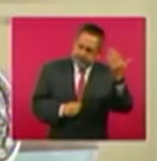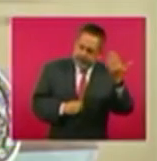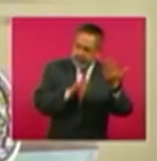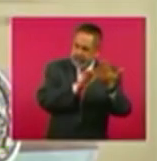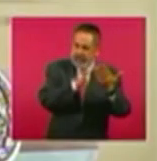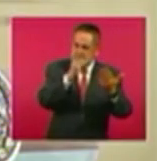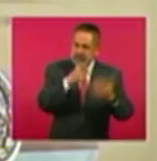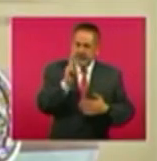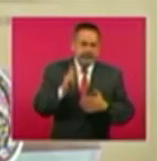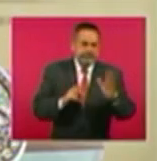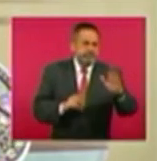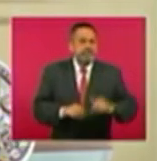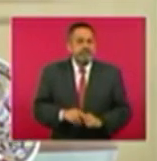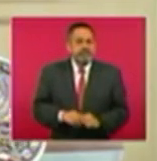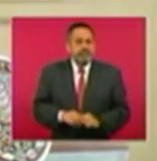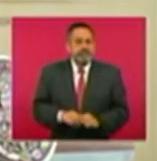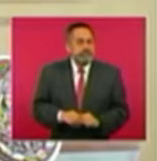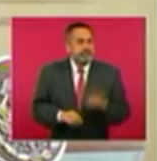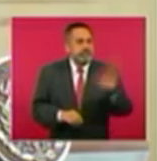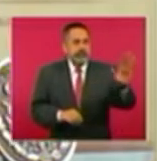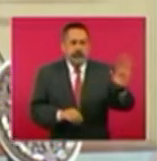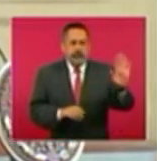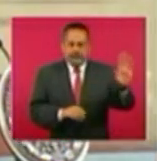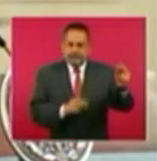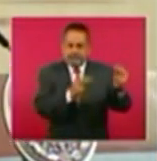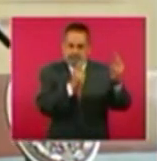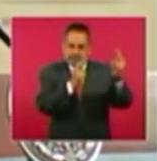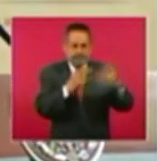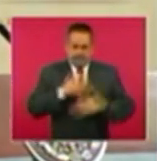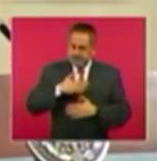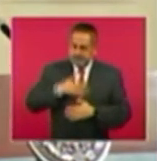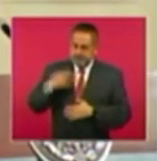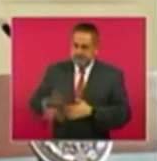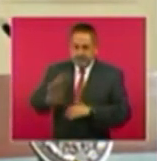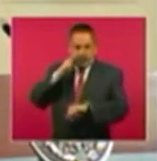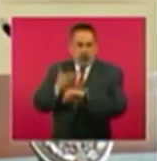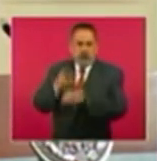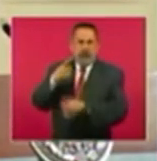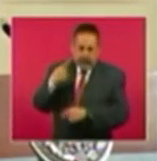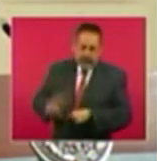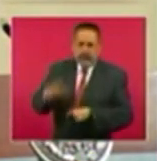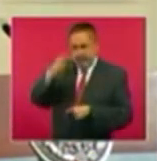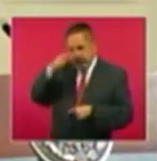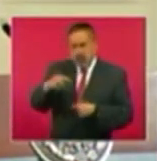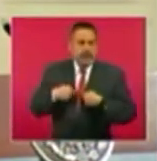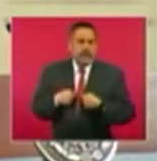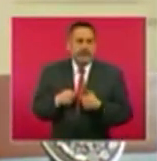de procesos hay cooperación, pero que esto nada tiene que ver precisamente con el evento que va a ocurrir a partir del